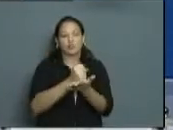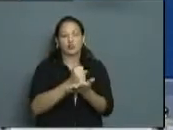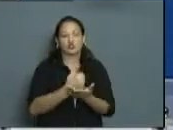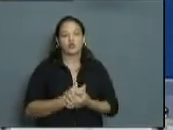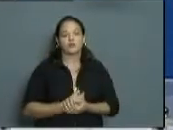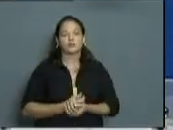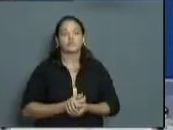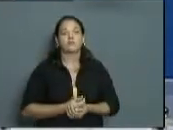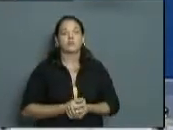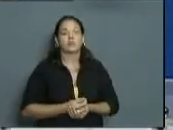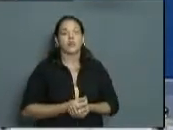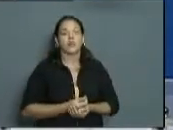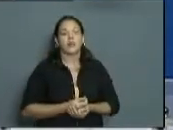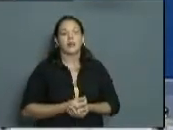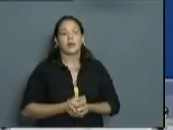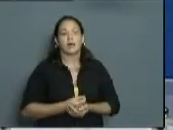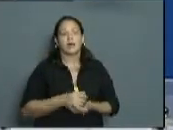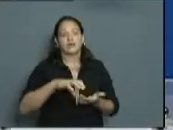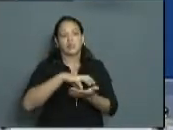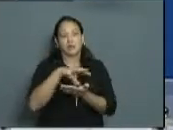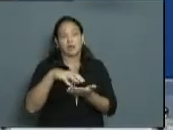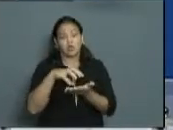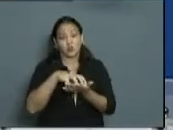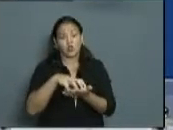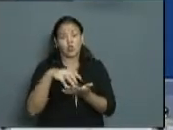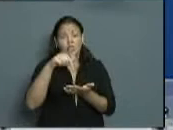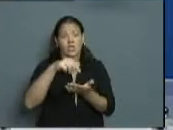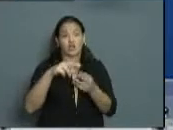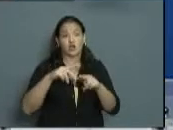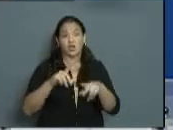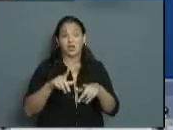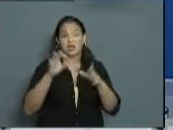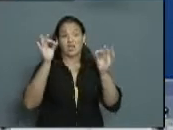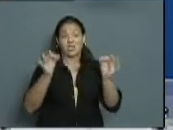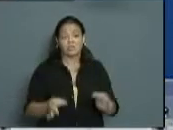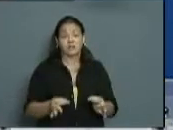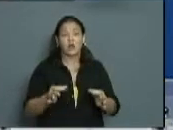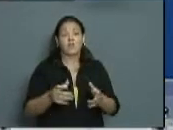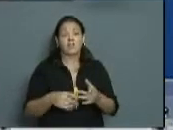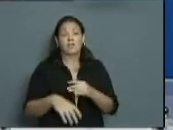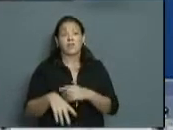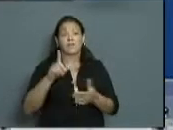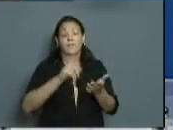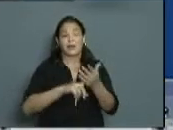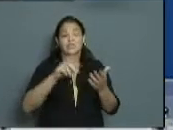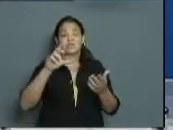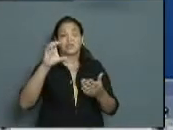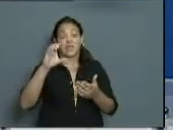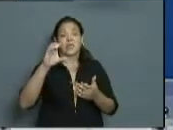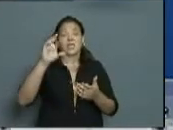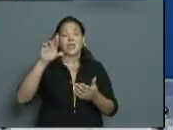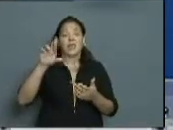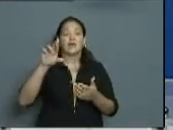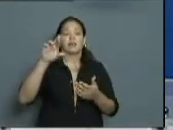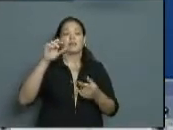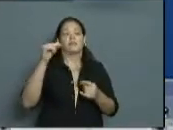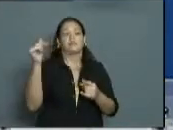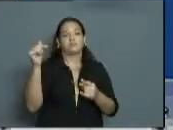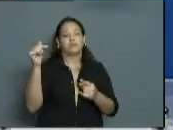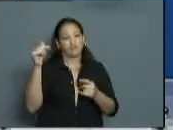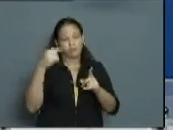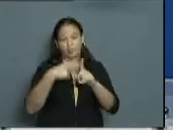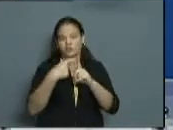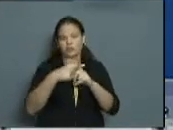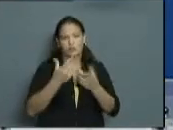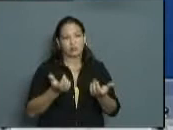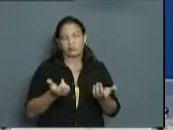en el territorio guinero, la confirmación de la COVID-19 es con un PCR. Es decir, me confirma un PCR positivo. Tener un test rápido